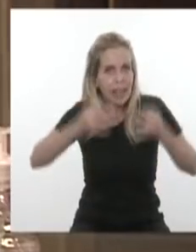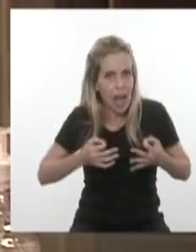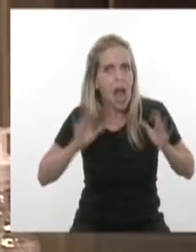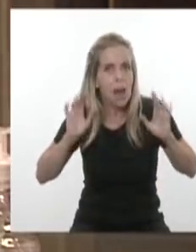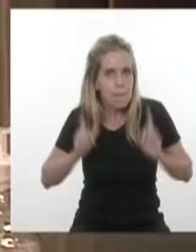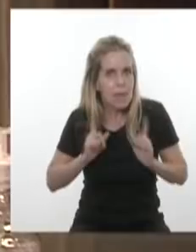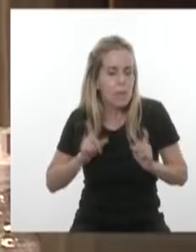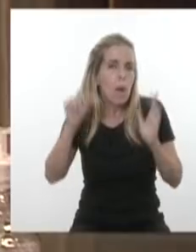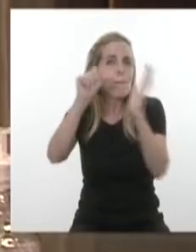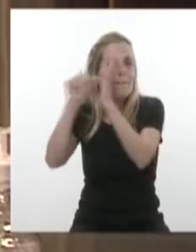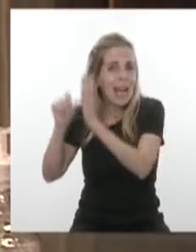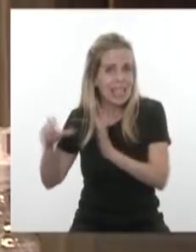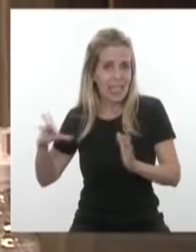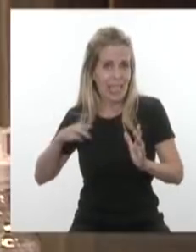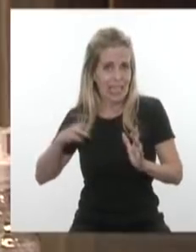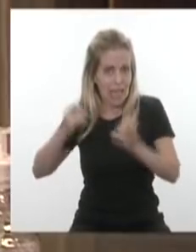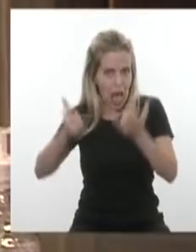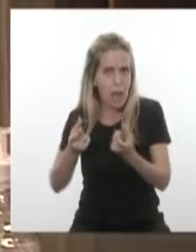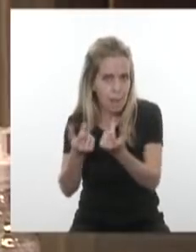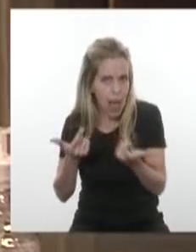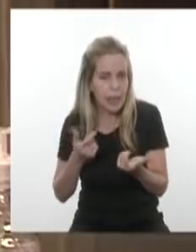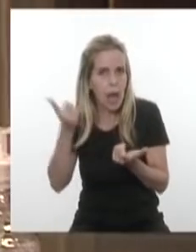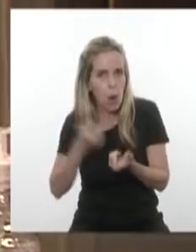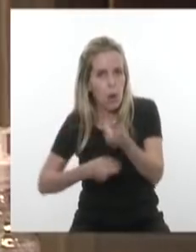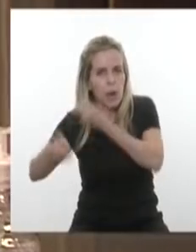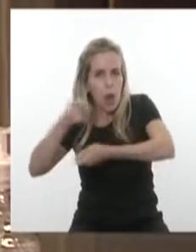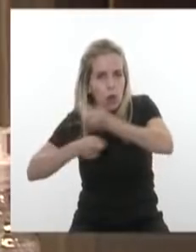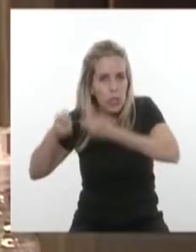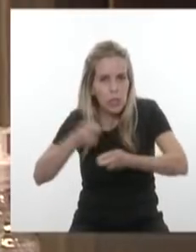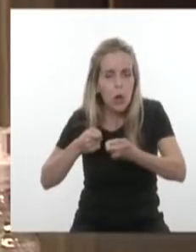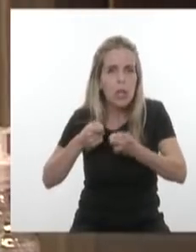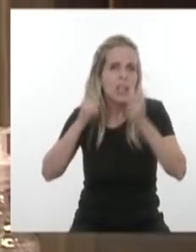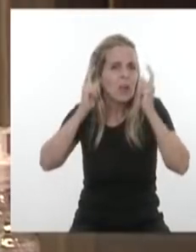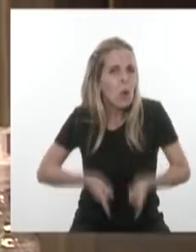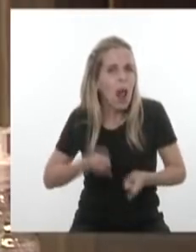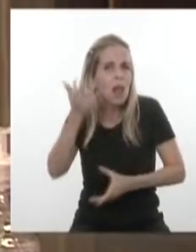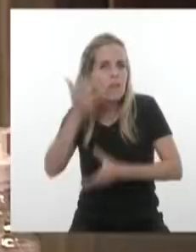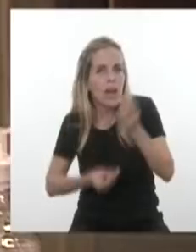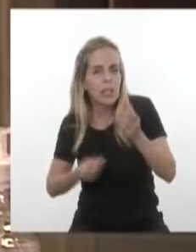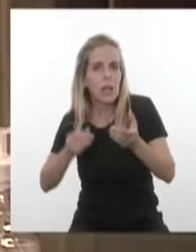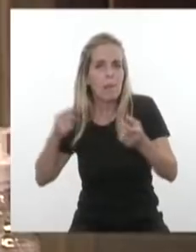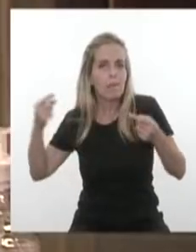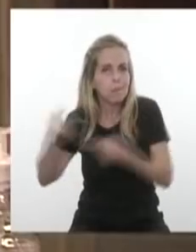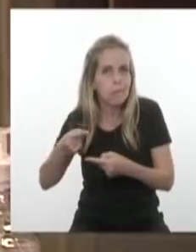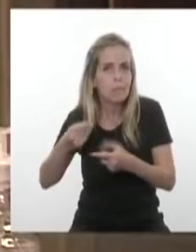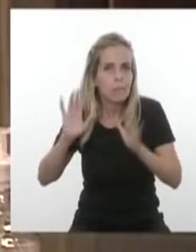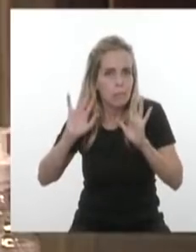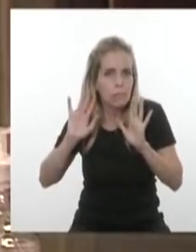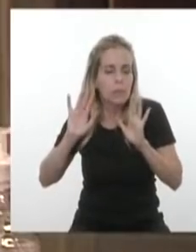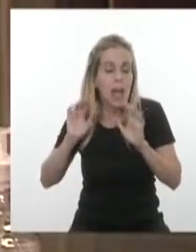los países más ricos han tenido negociaciones y tensiones con los proveedores hasta hoy